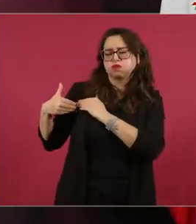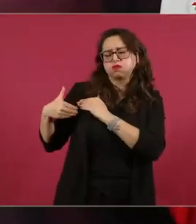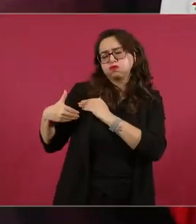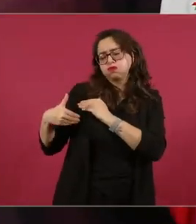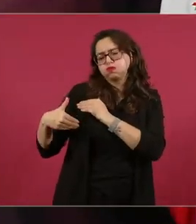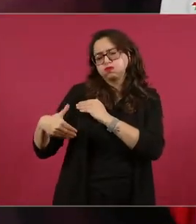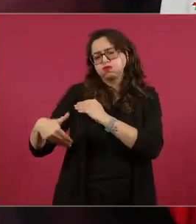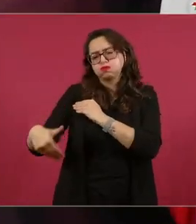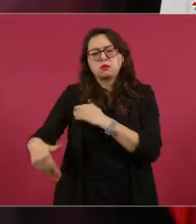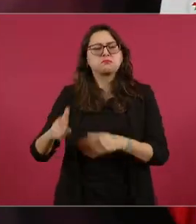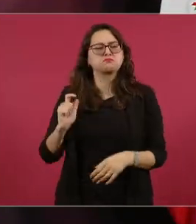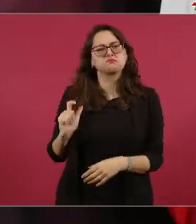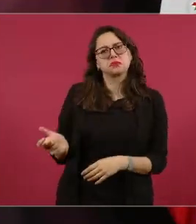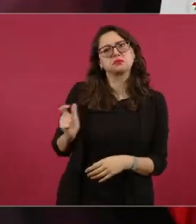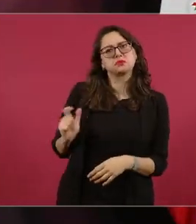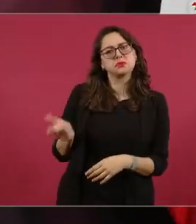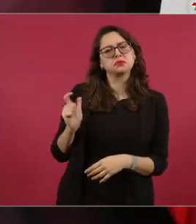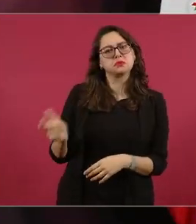completo